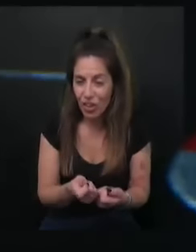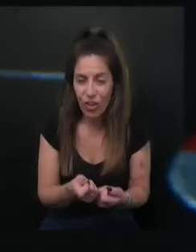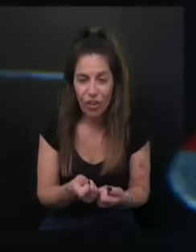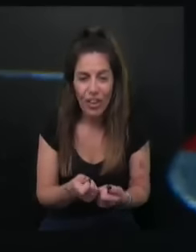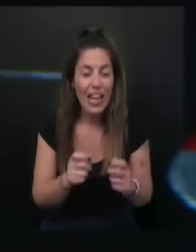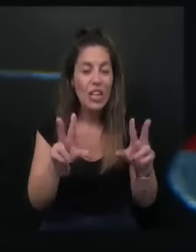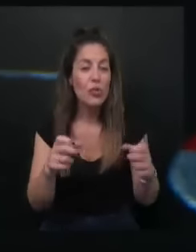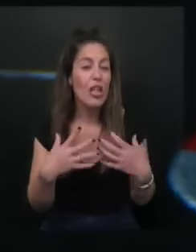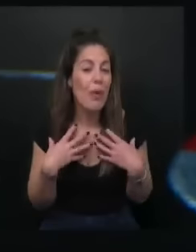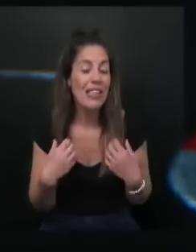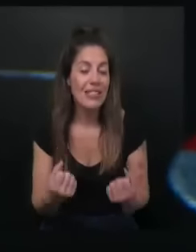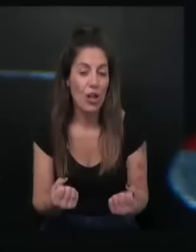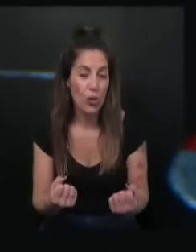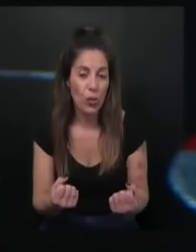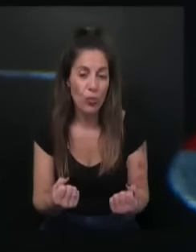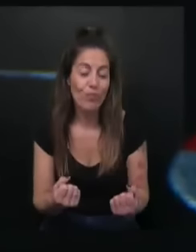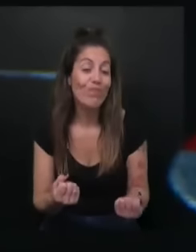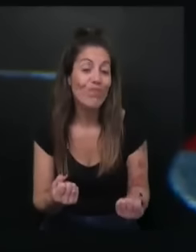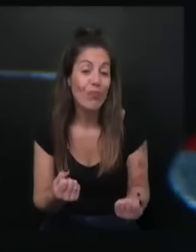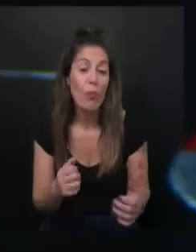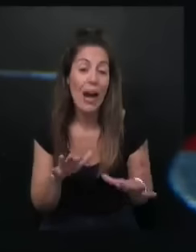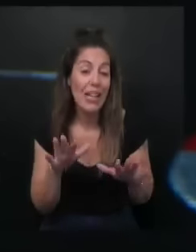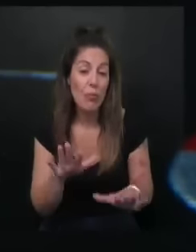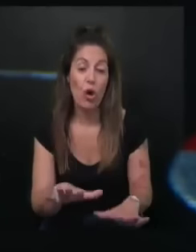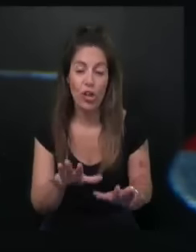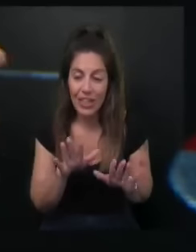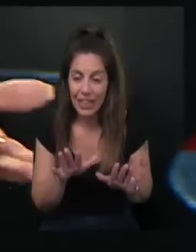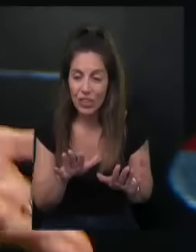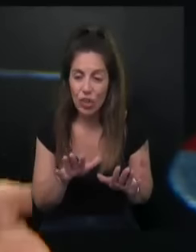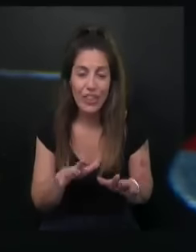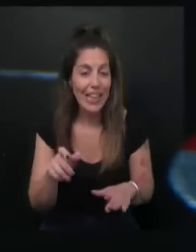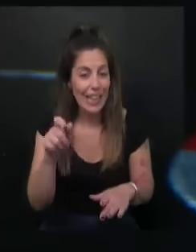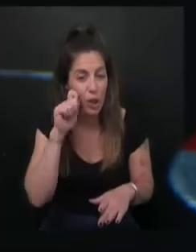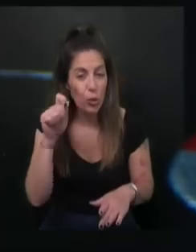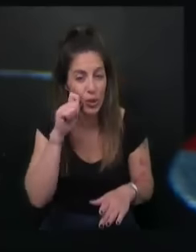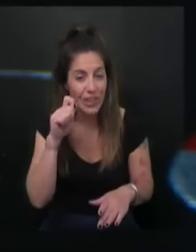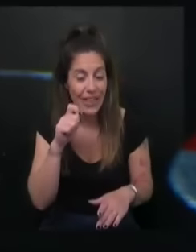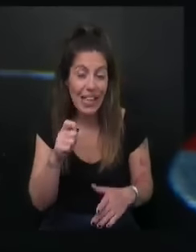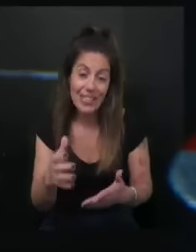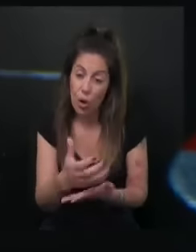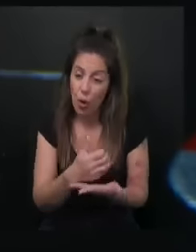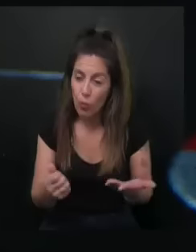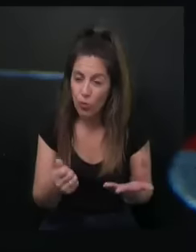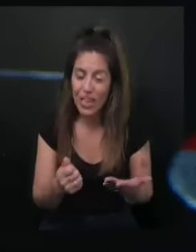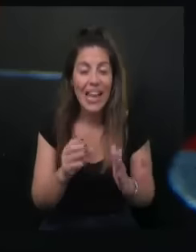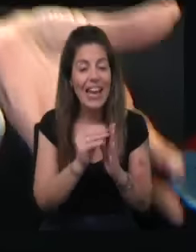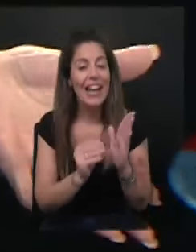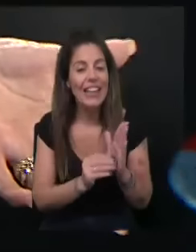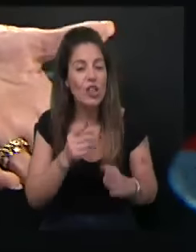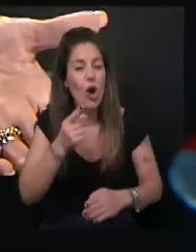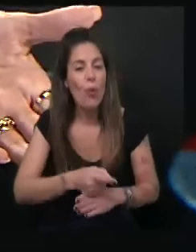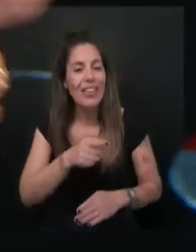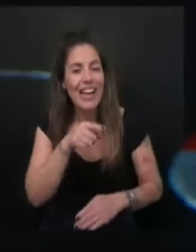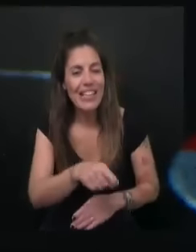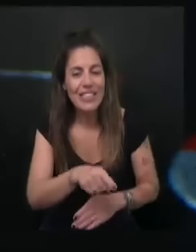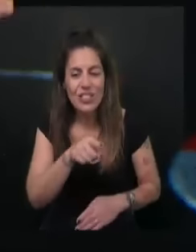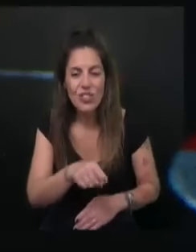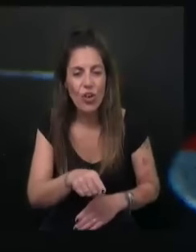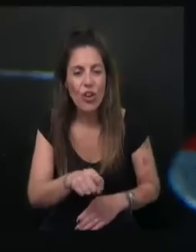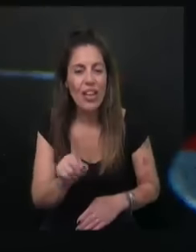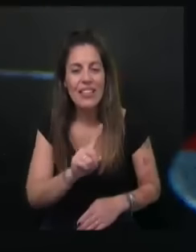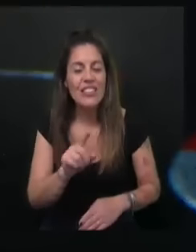es un tema de salud paremos con esto de que al turista se lo explote el registro obliga a eso